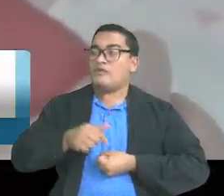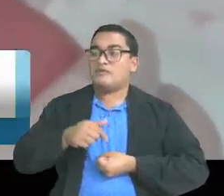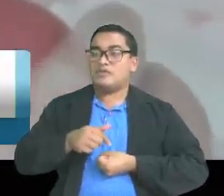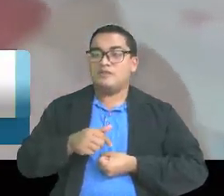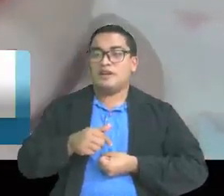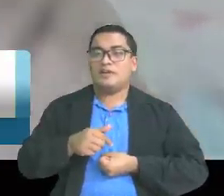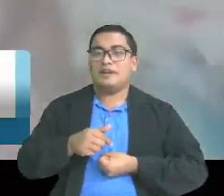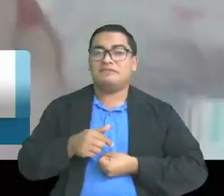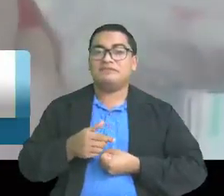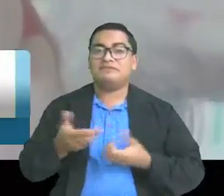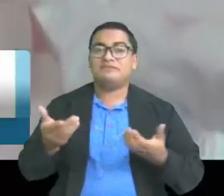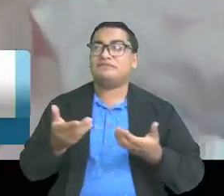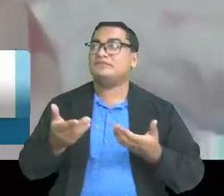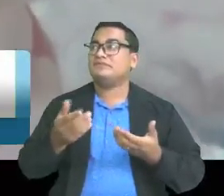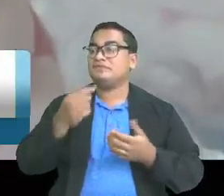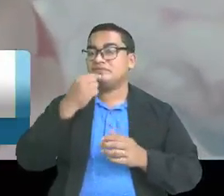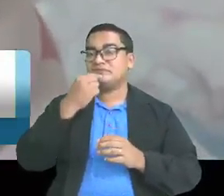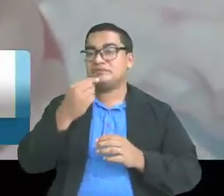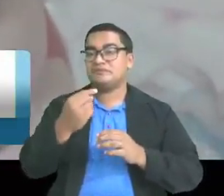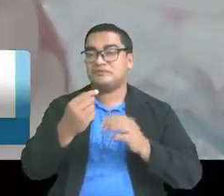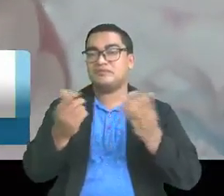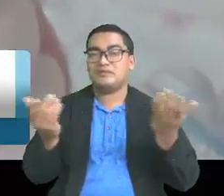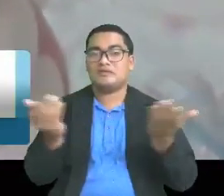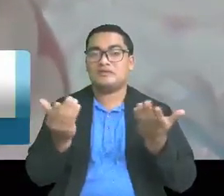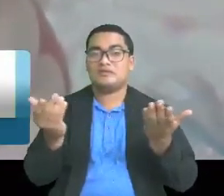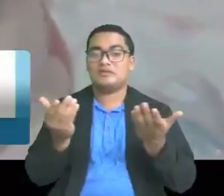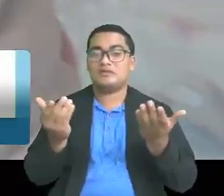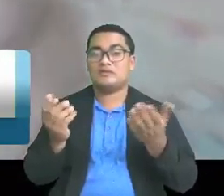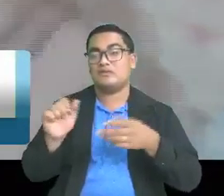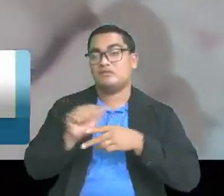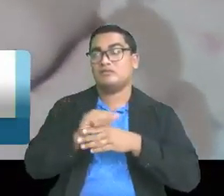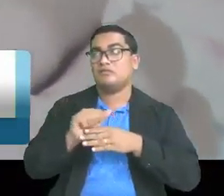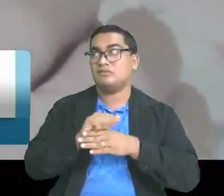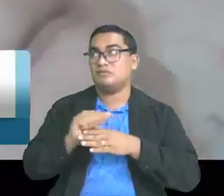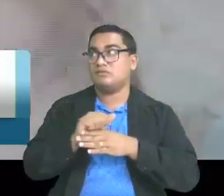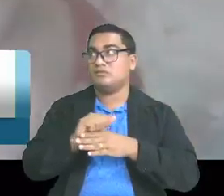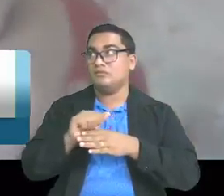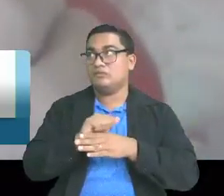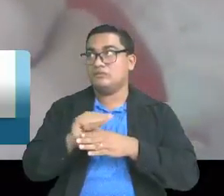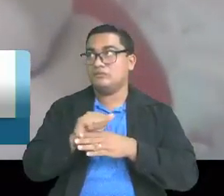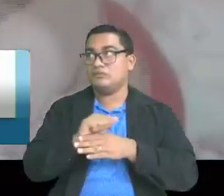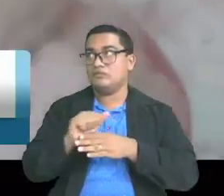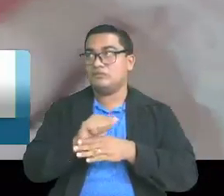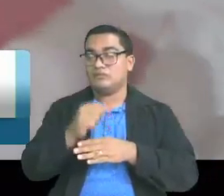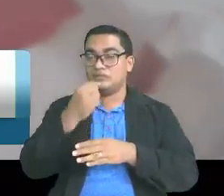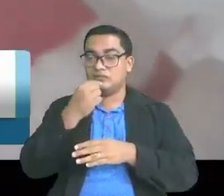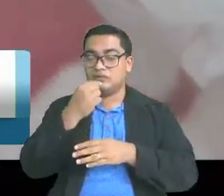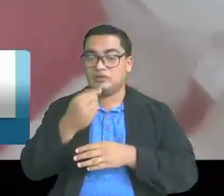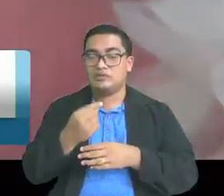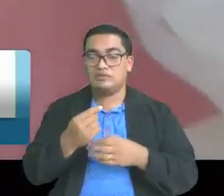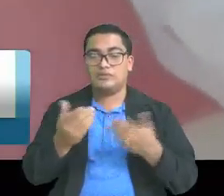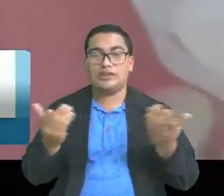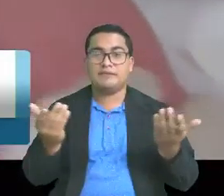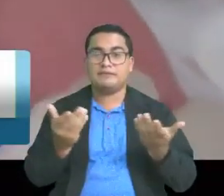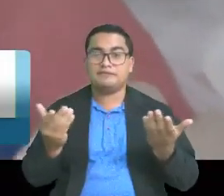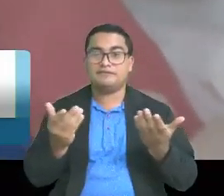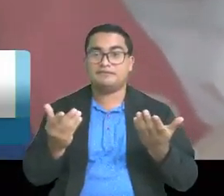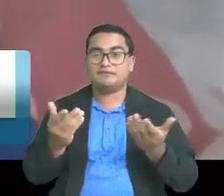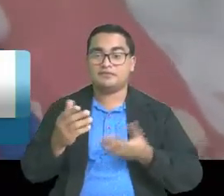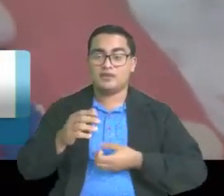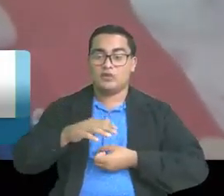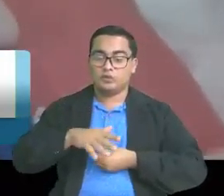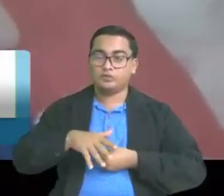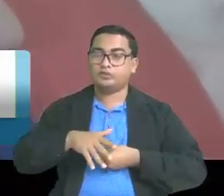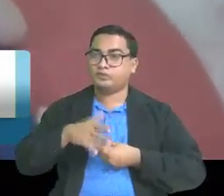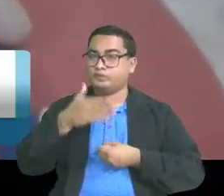orificio. Y al ir cerrando, ese ejercicio de contracción hace que la hernia vaya disminuyendo de